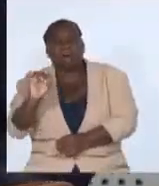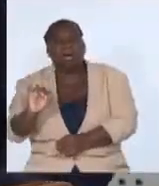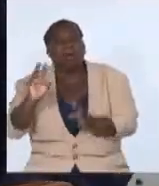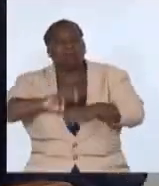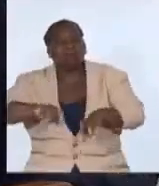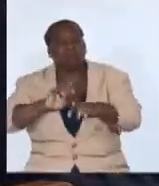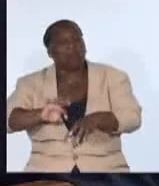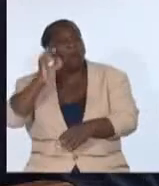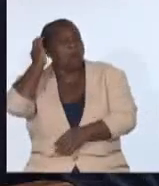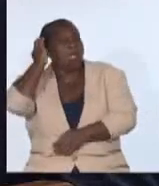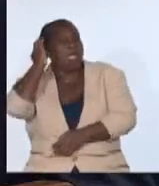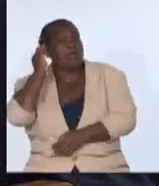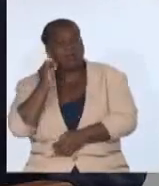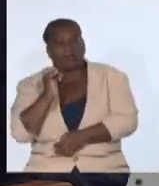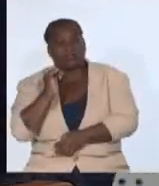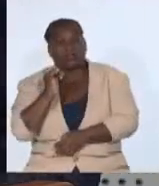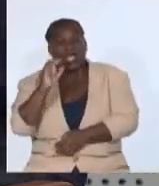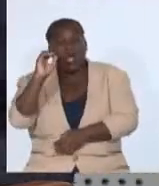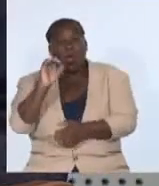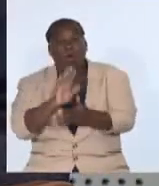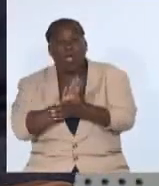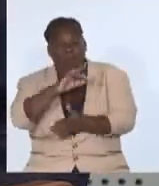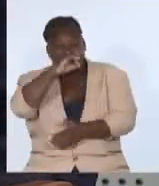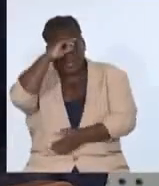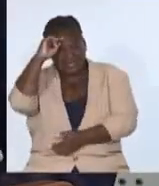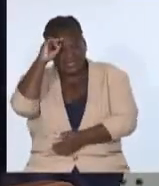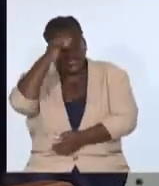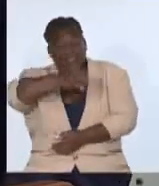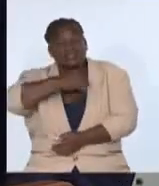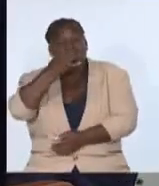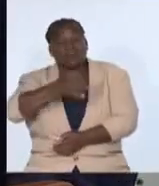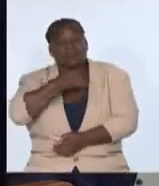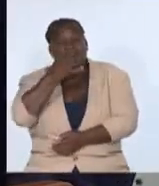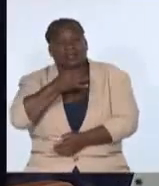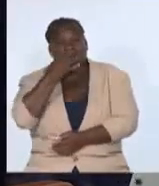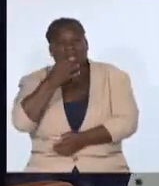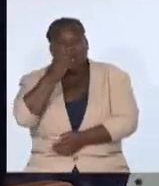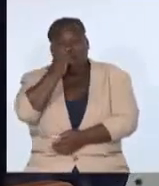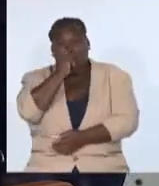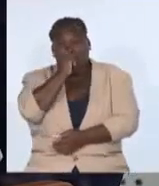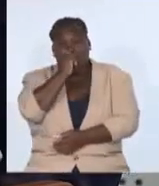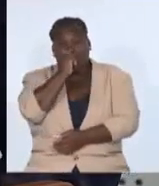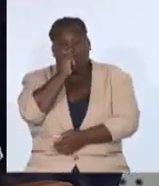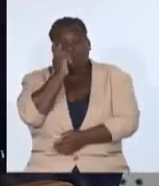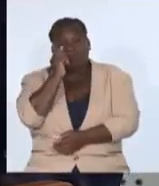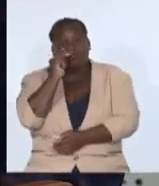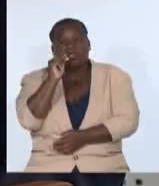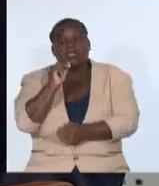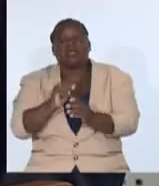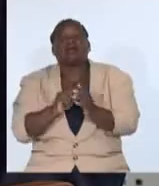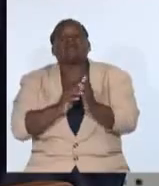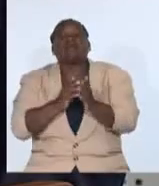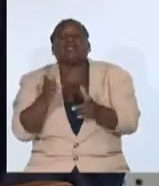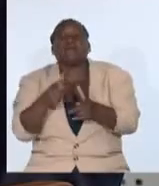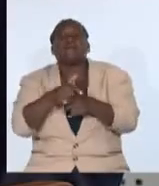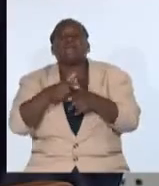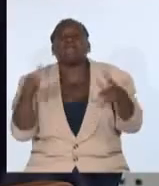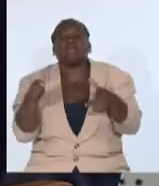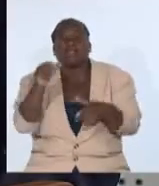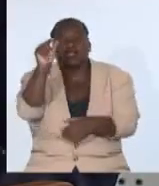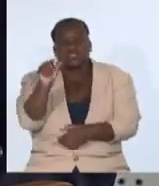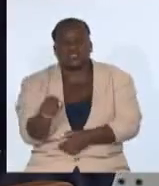según la Organización Mundial de la propiedad intelectual los hombres siguen representando una gran mayoría de las personas